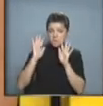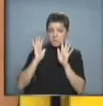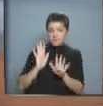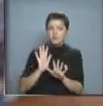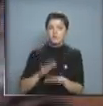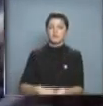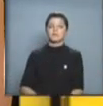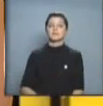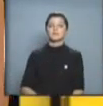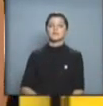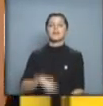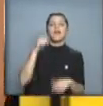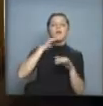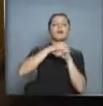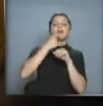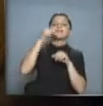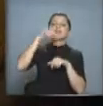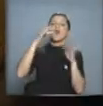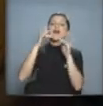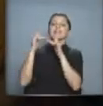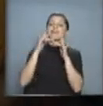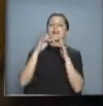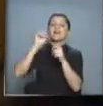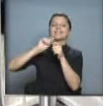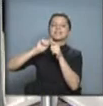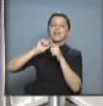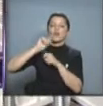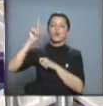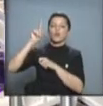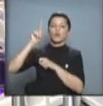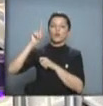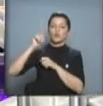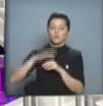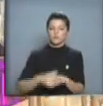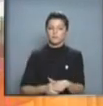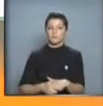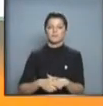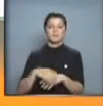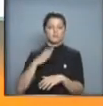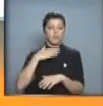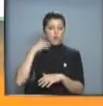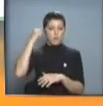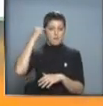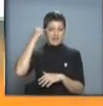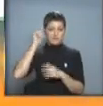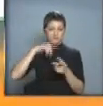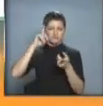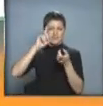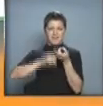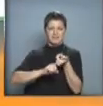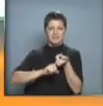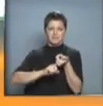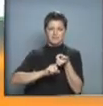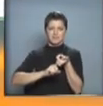poco la hueva, a ver qué dice Tobías, que está en Santiago del Estero. Tobías. Yo pienso que el casamiento es más